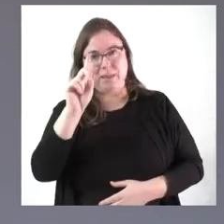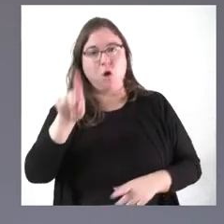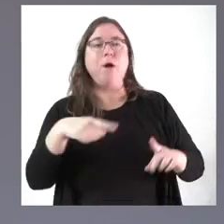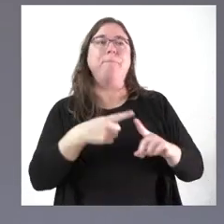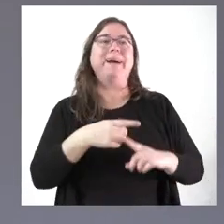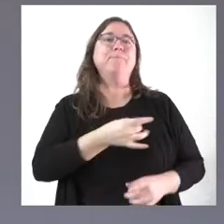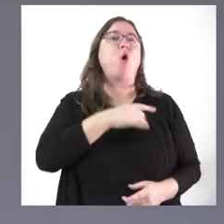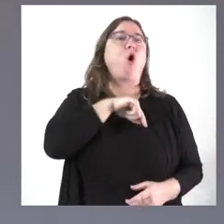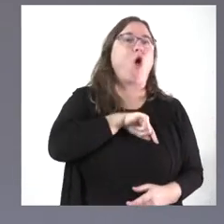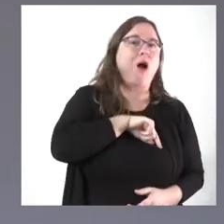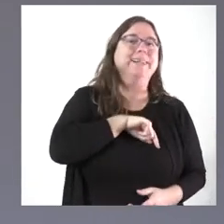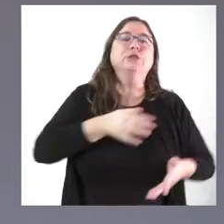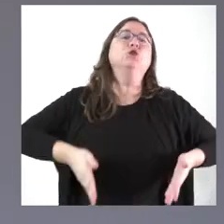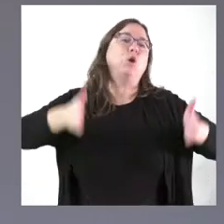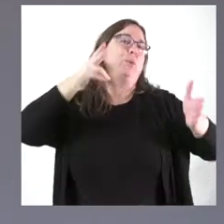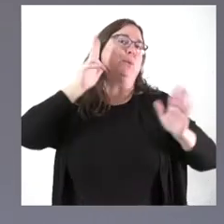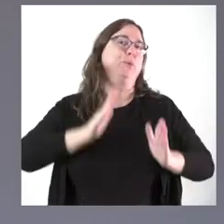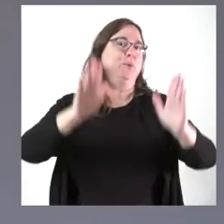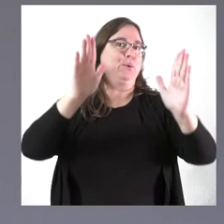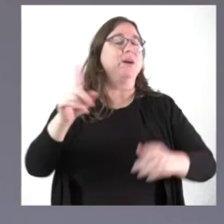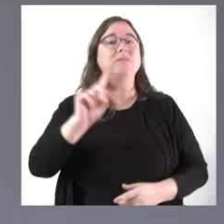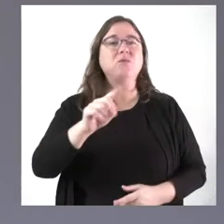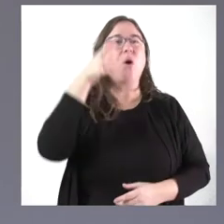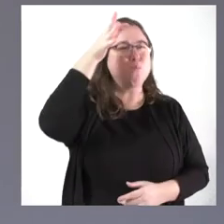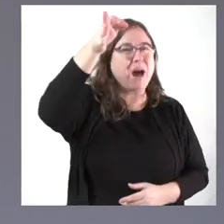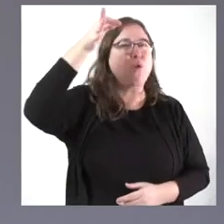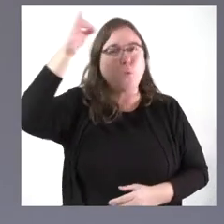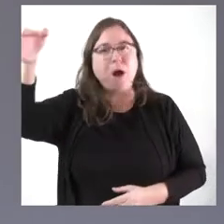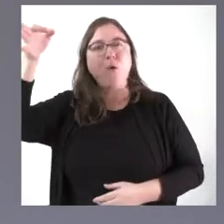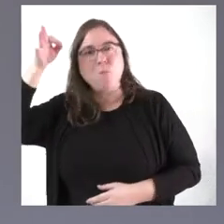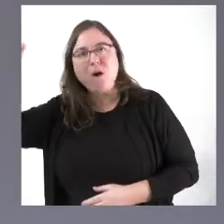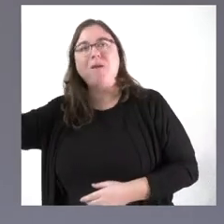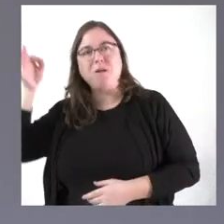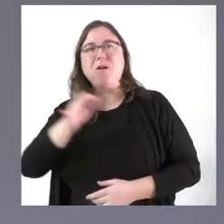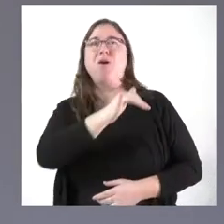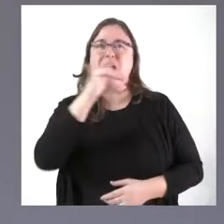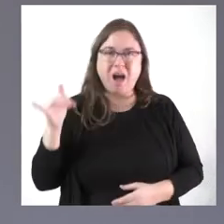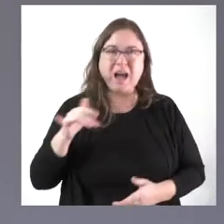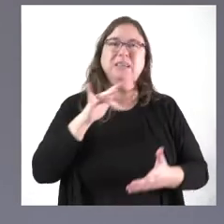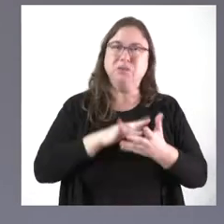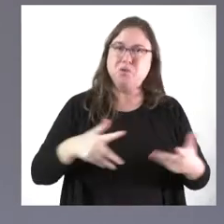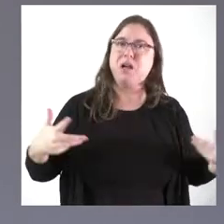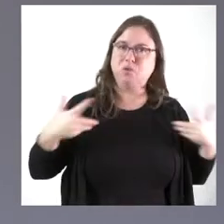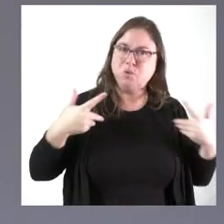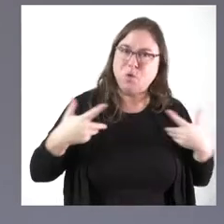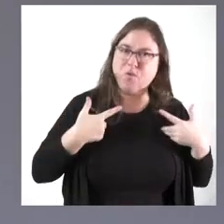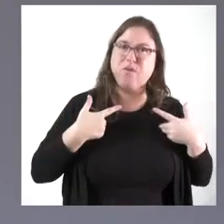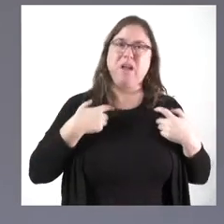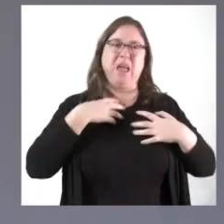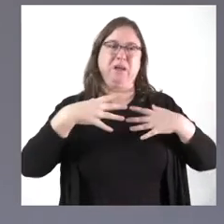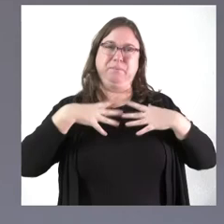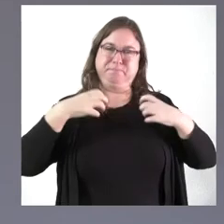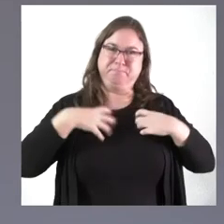moncloa que no solo existe la castellana existe también todos los pueblos de nuestro territorio rural que están sufriendo las ganaderías abandonando